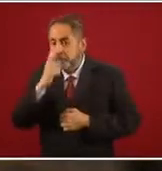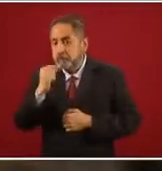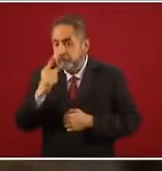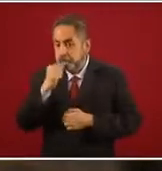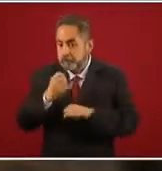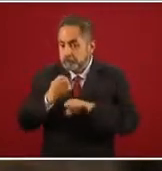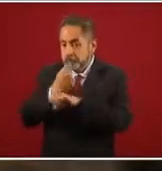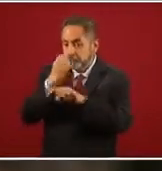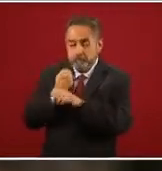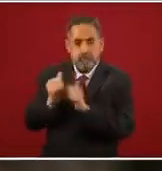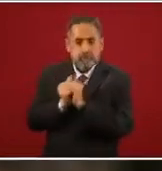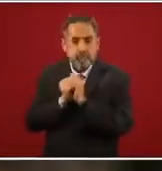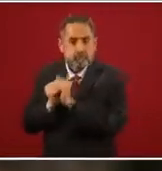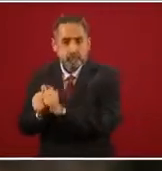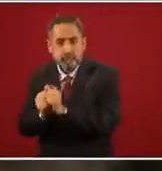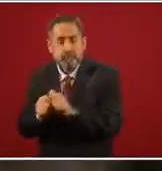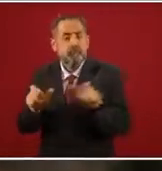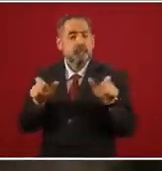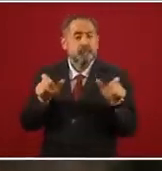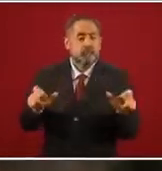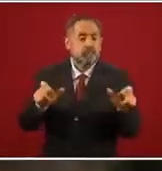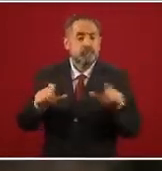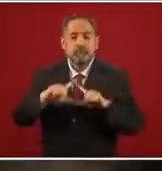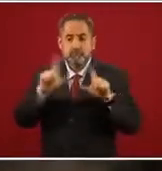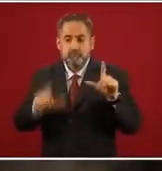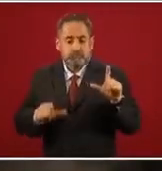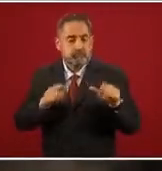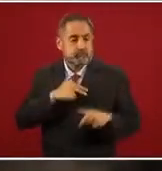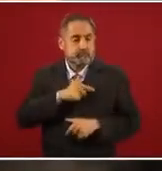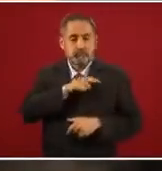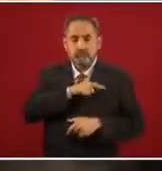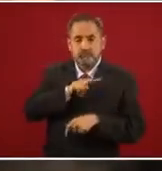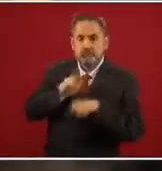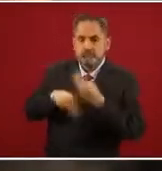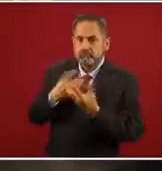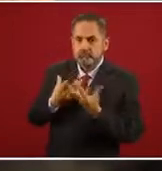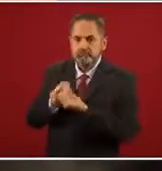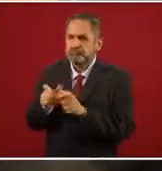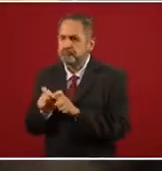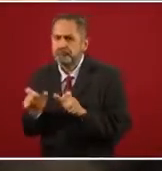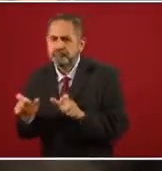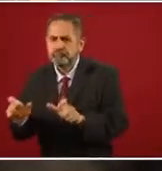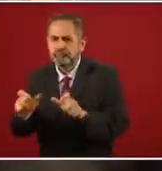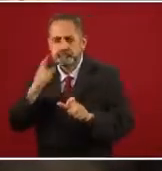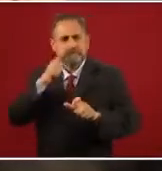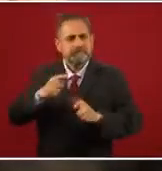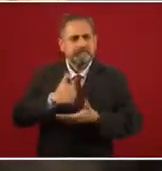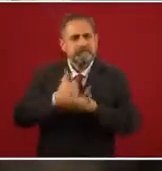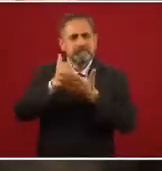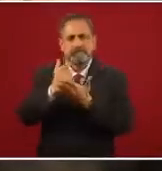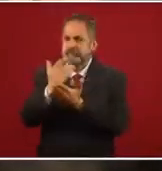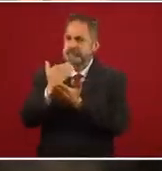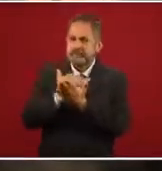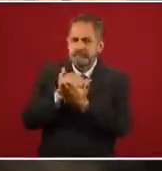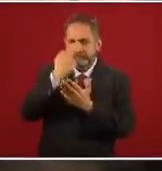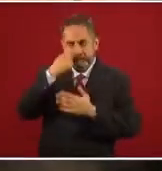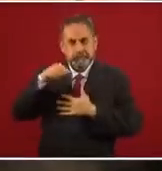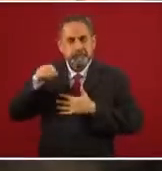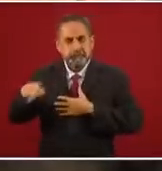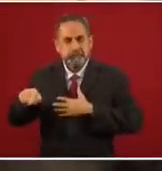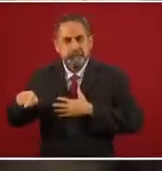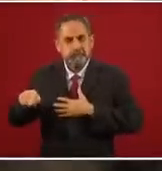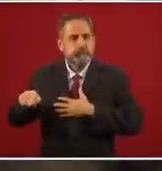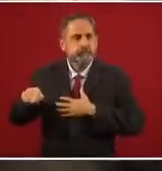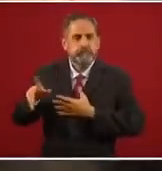e incluso la Guardia Nacional se ha presentado en este caso, pues para garantizar más bien el derecho